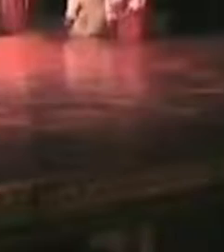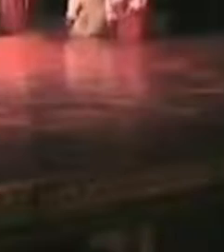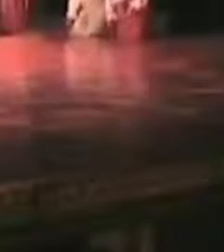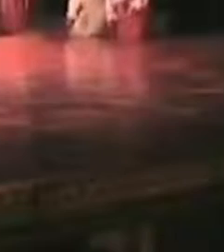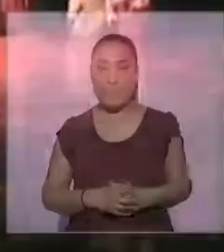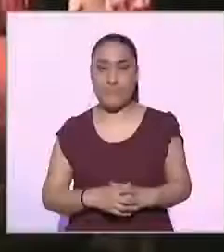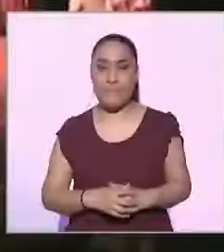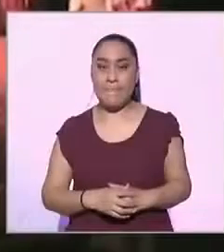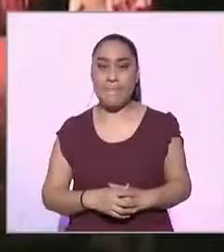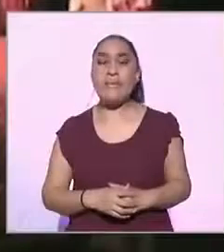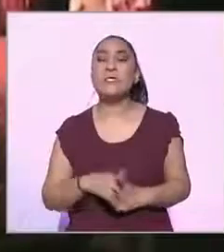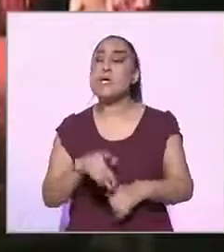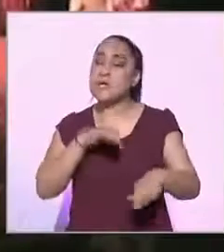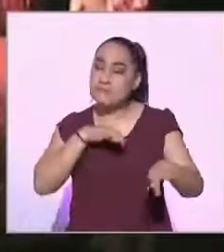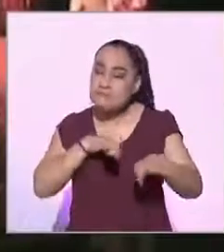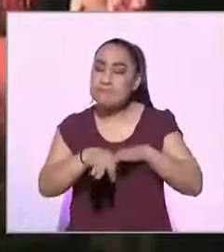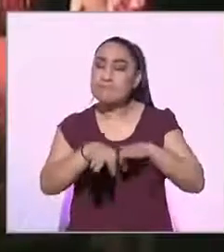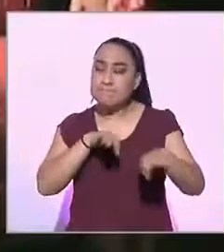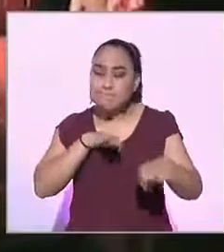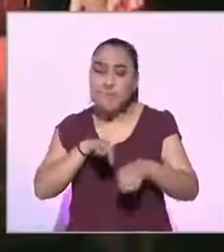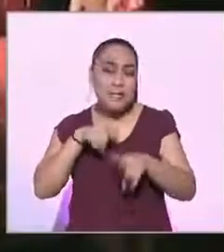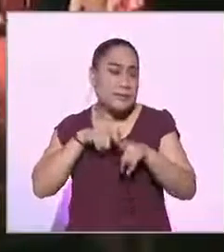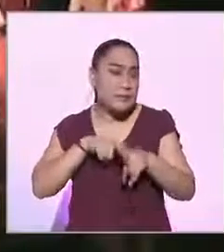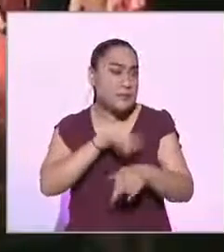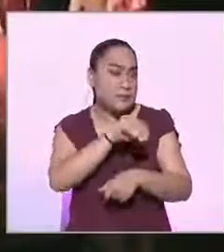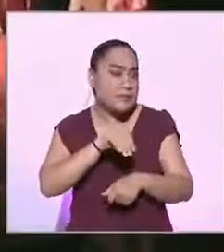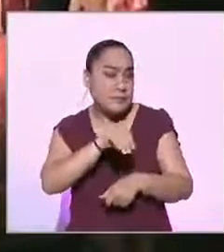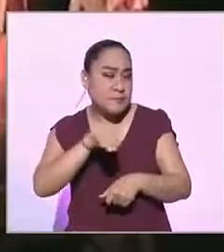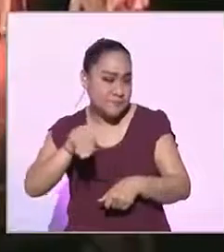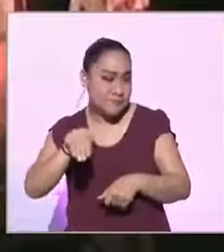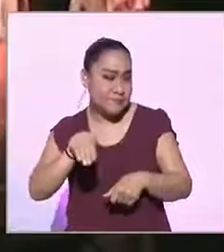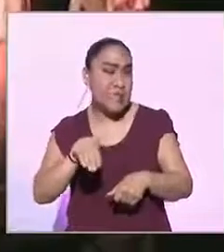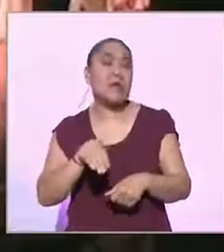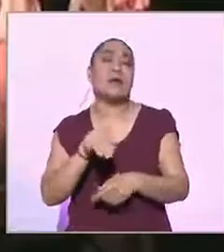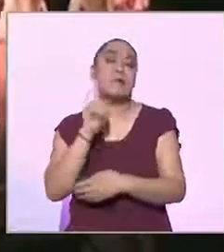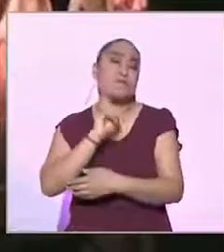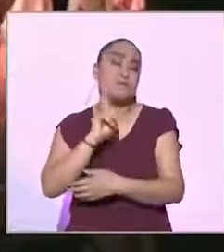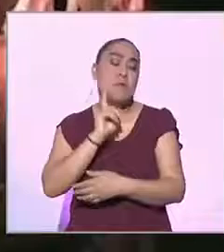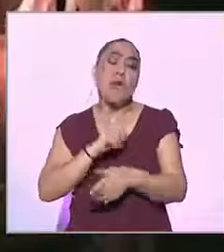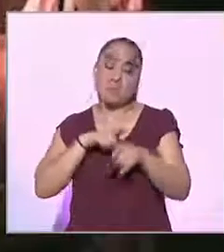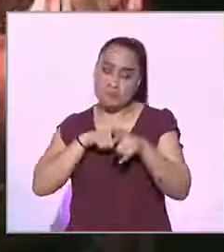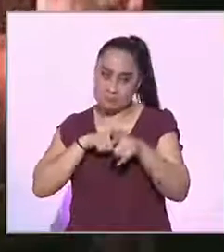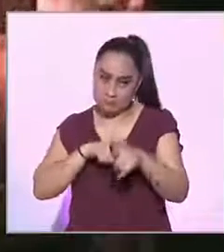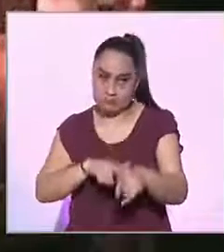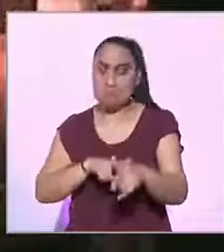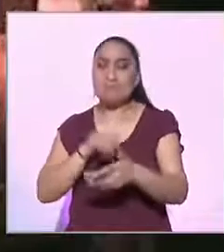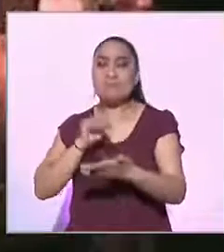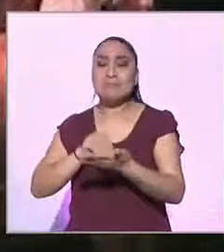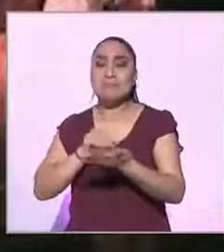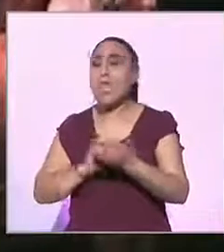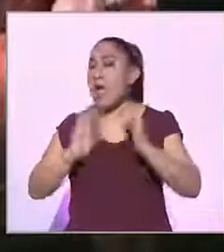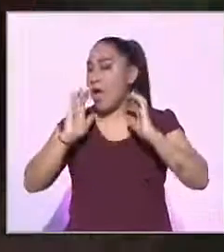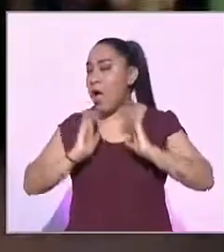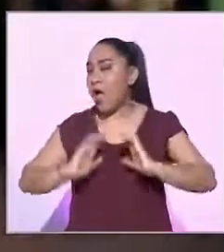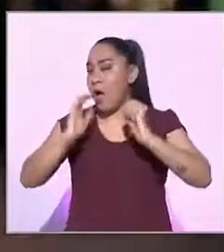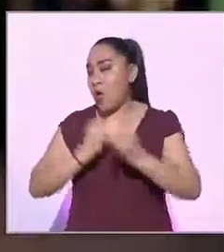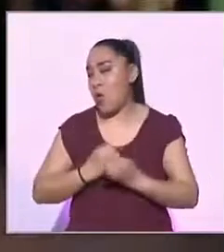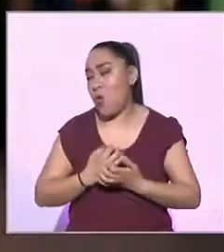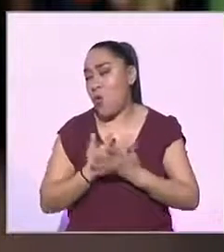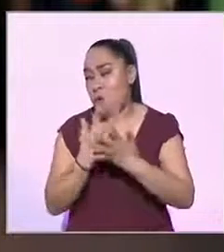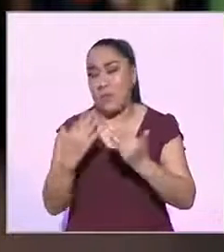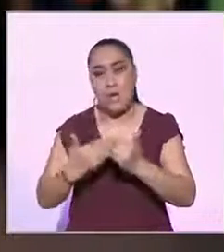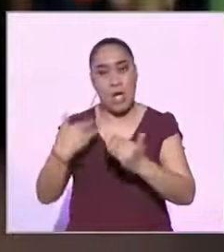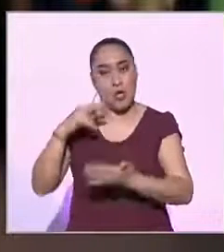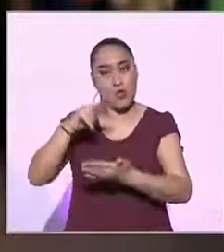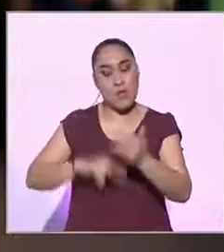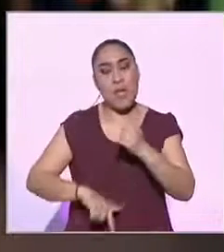A pesar de su intenso trabajo en diversos grupos, María del Carmen Camarena no ha dejado de lado la ópera. En 2012, su